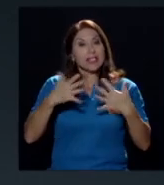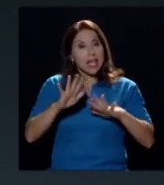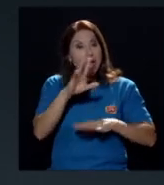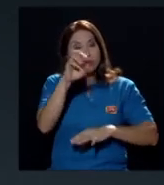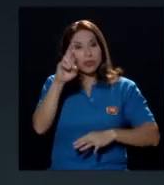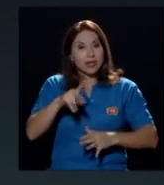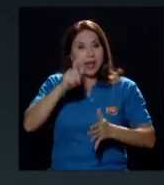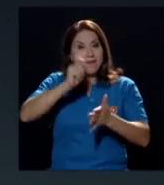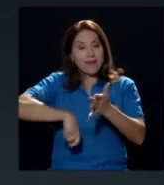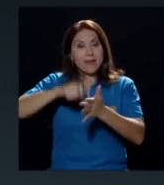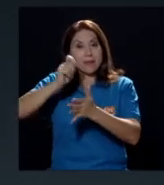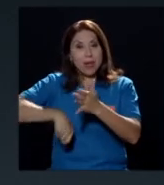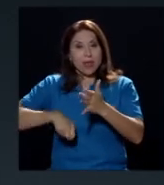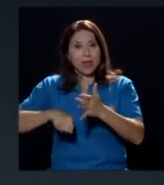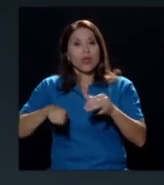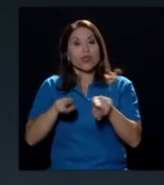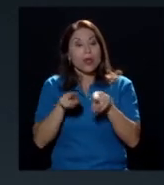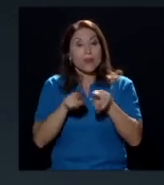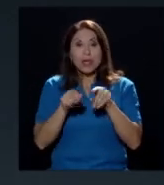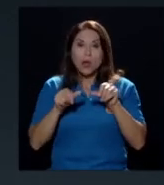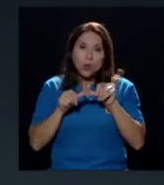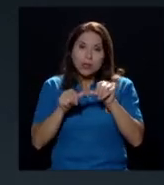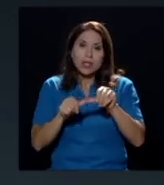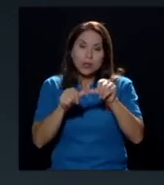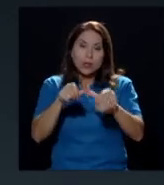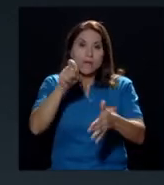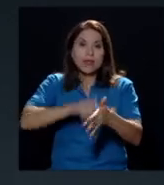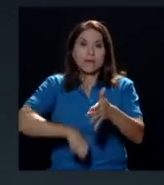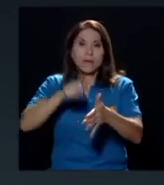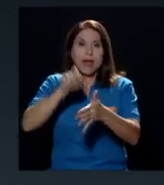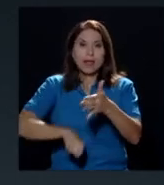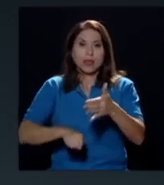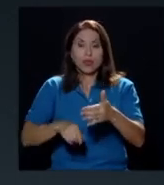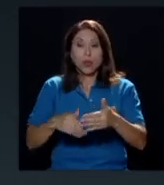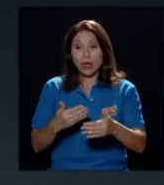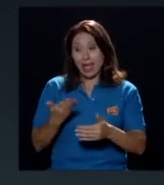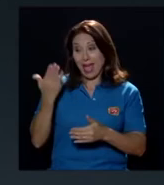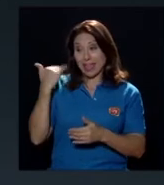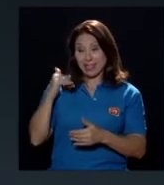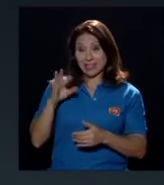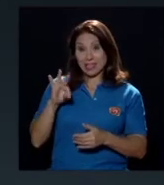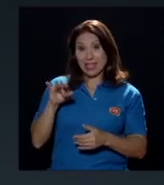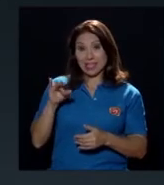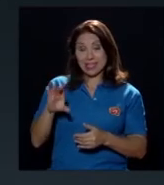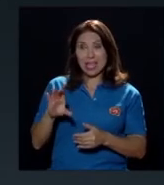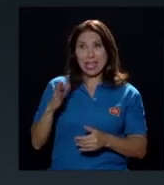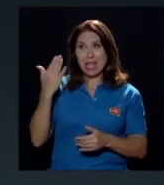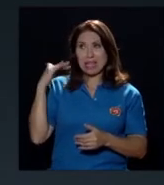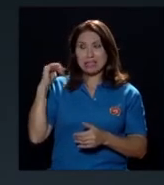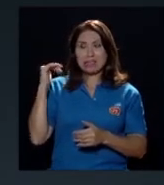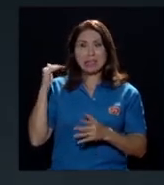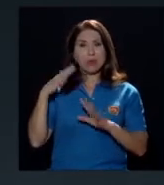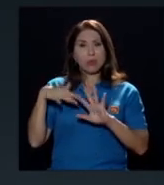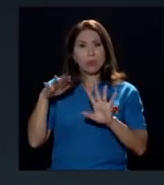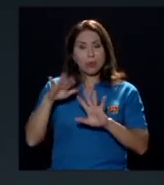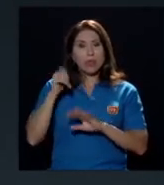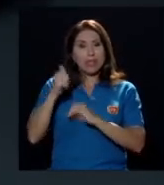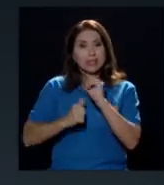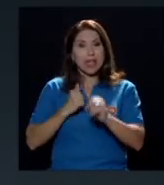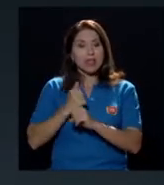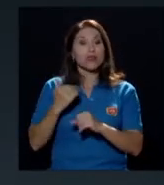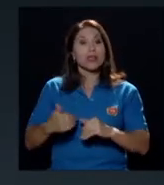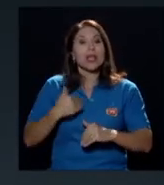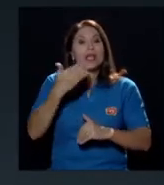este, vino, entre otros, China, vino Singapur, que yo recuerde por lo menos.